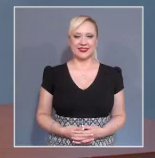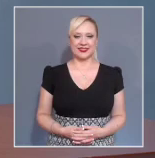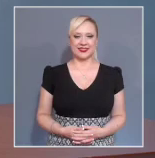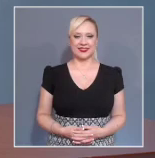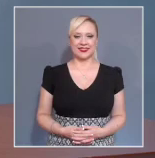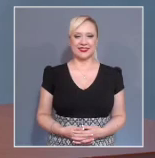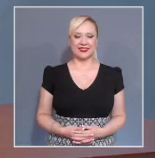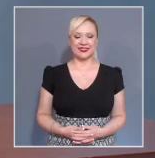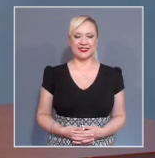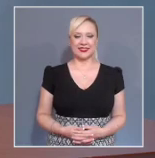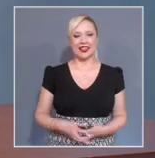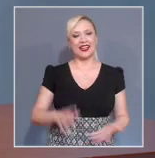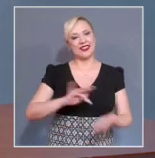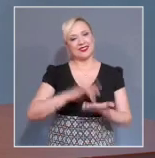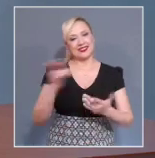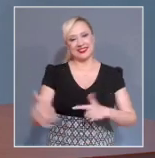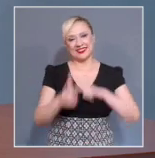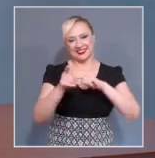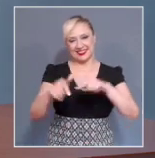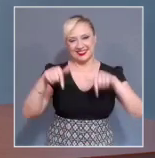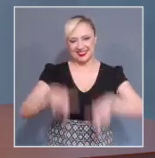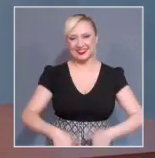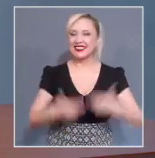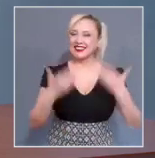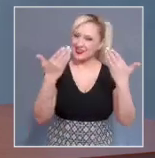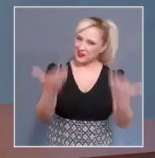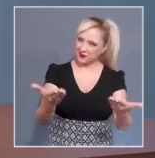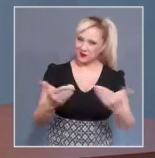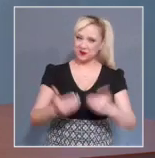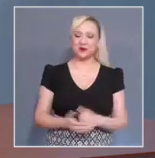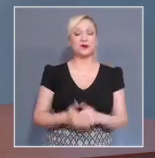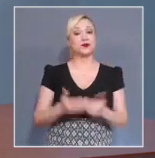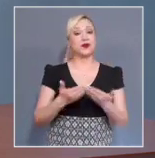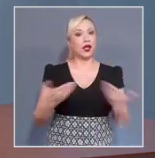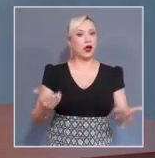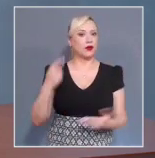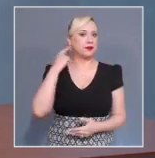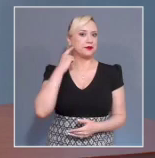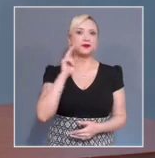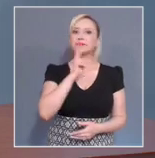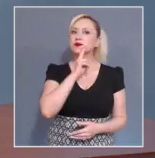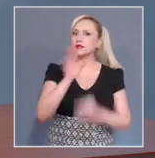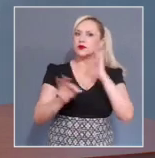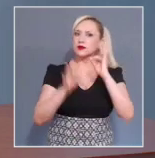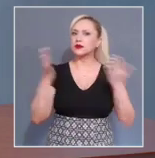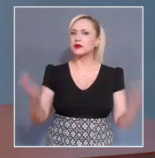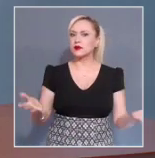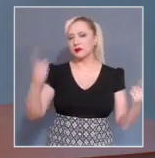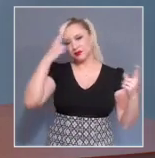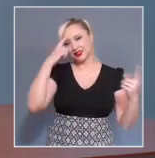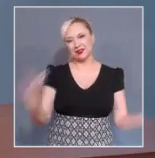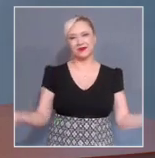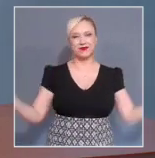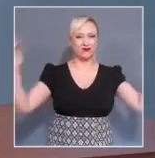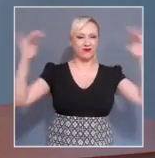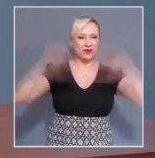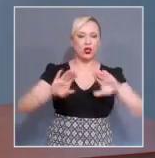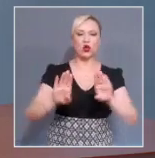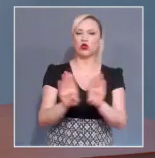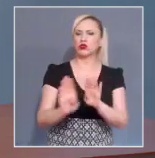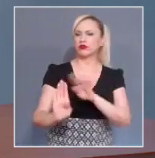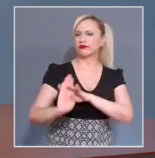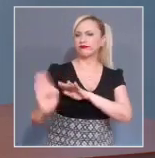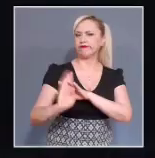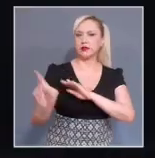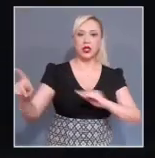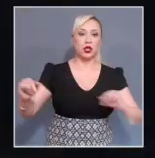Estamos de regreso, gracias por continuar con nosotros. Seguimos con las noticias. En el marco del encuentro sobre movilidad que organizó el Instituto de Investigaciones